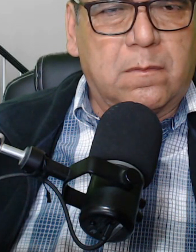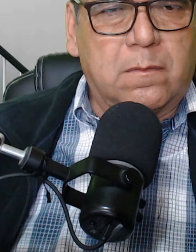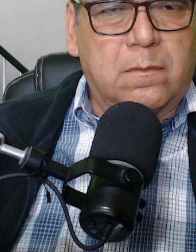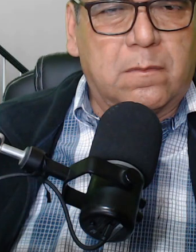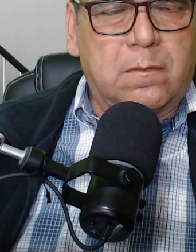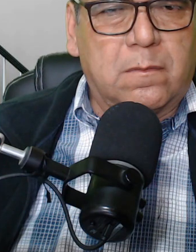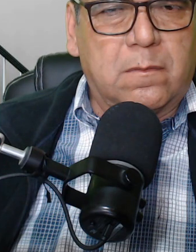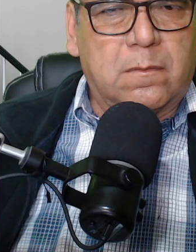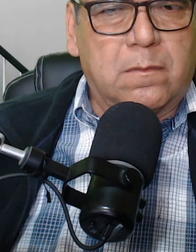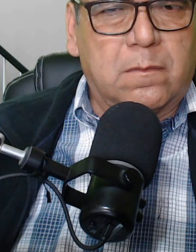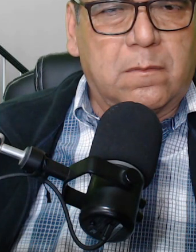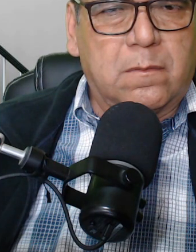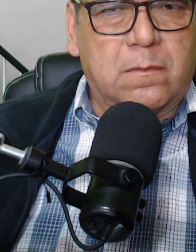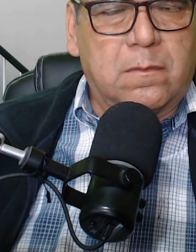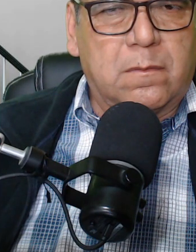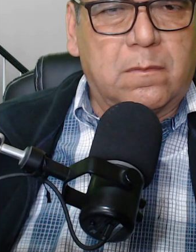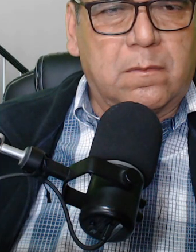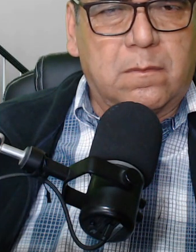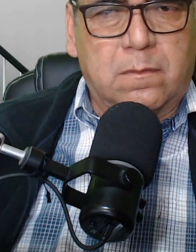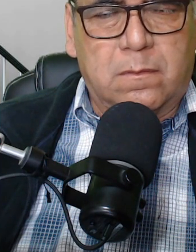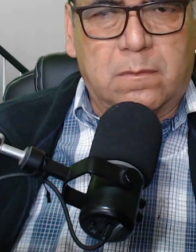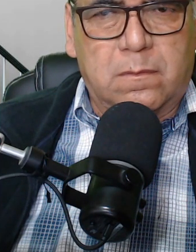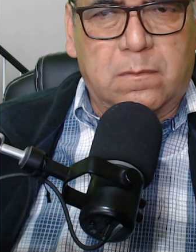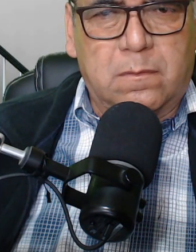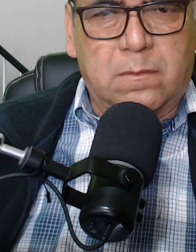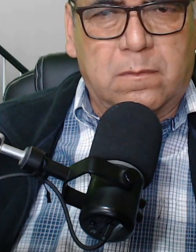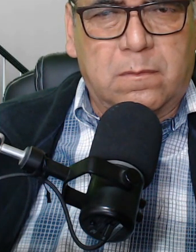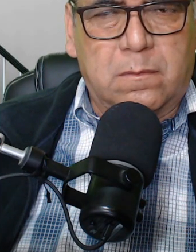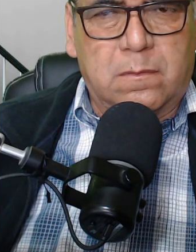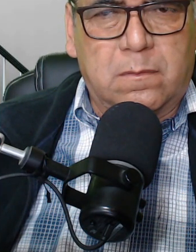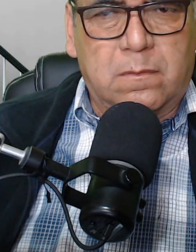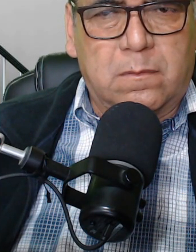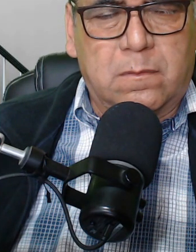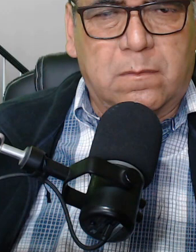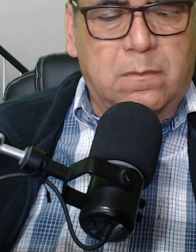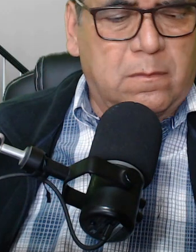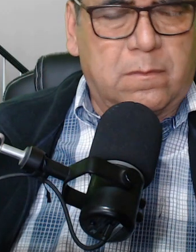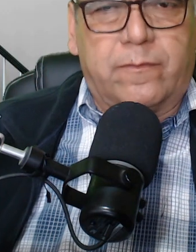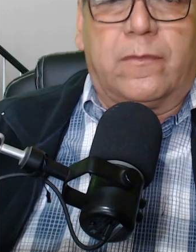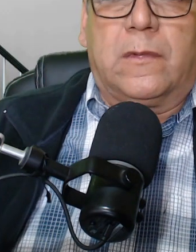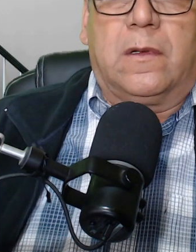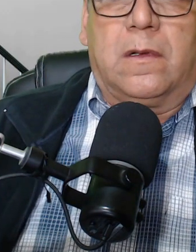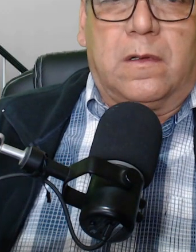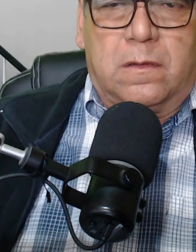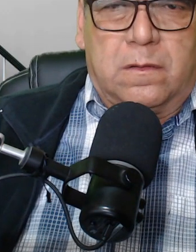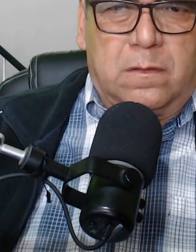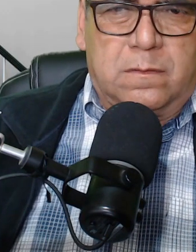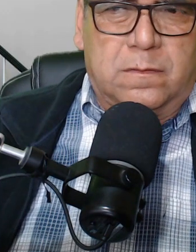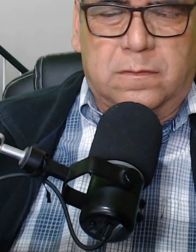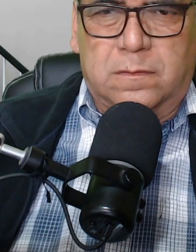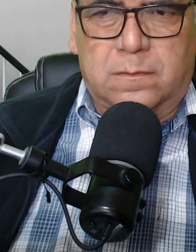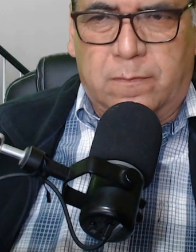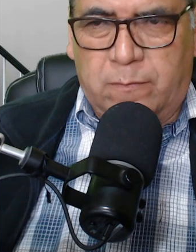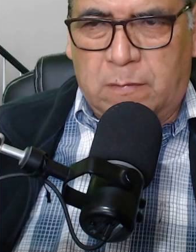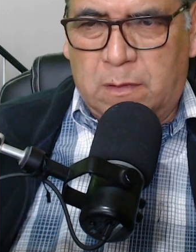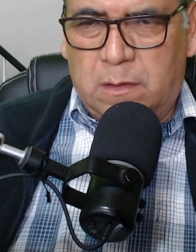declarado inconstitucional fue la modificación que se hizo hace un par de años por la CNER, la propuesta, ¿no?, de la política. Luego